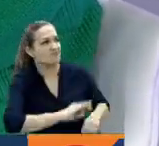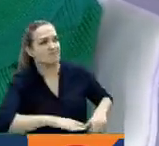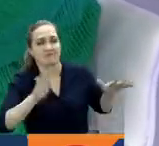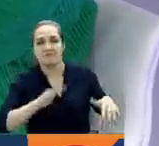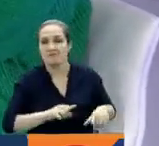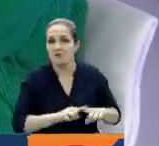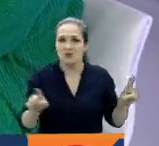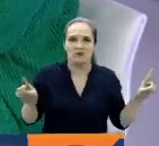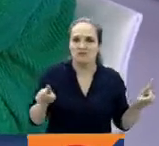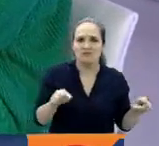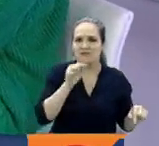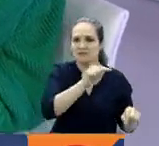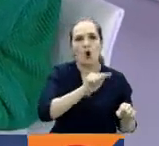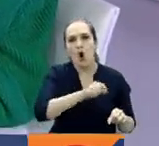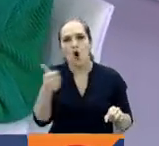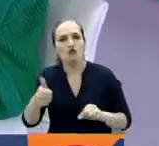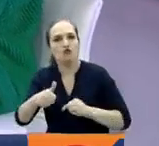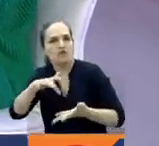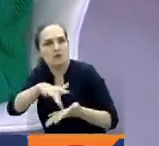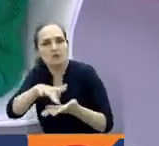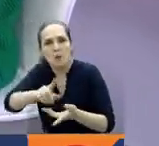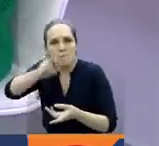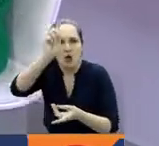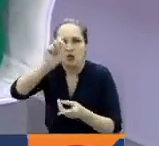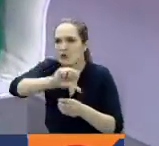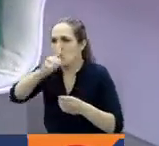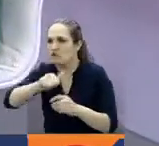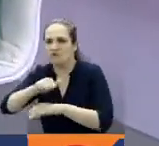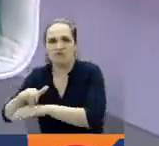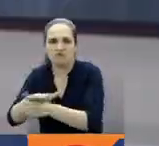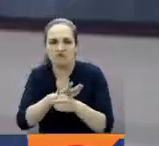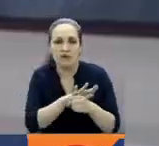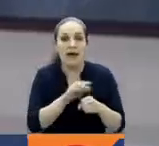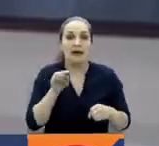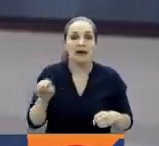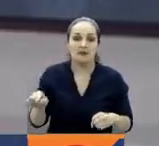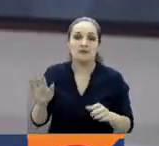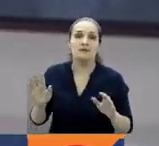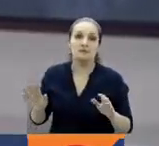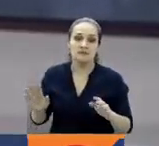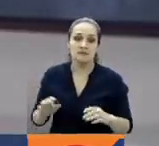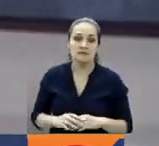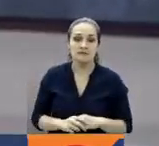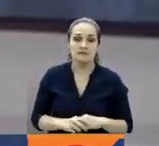lógicas electorales. Entonces, creo que esa es una manera.